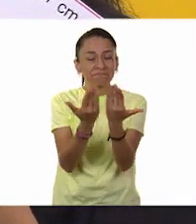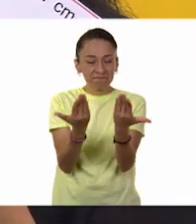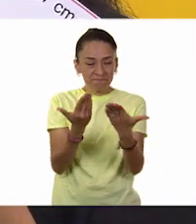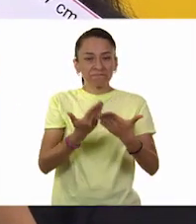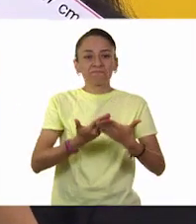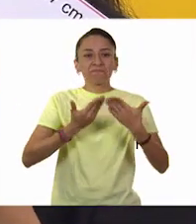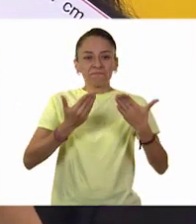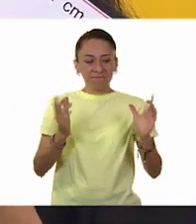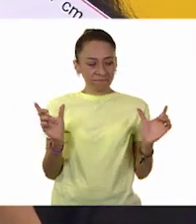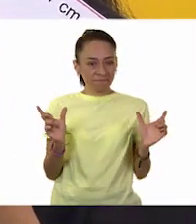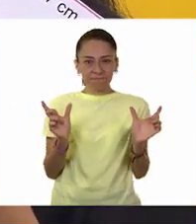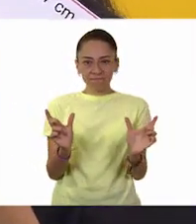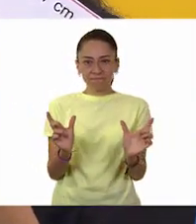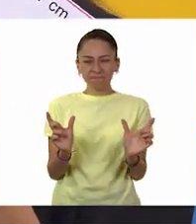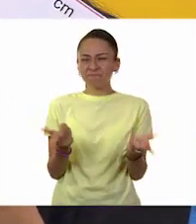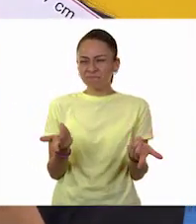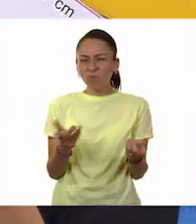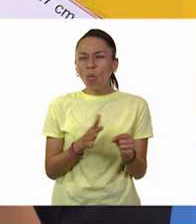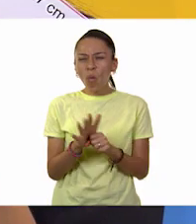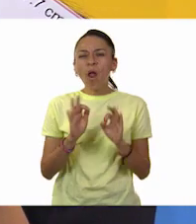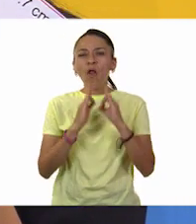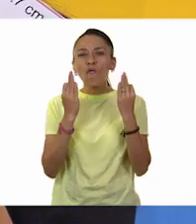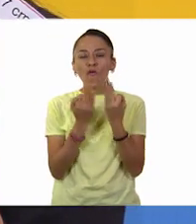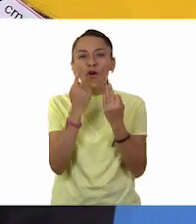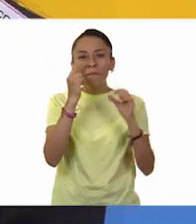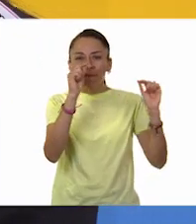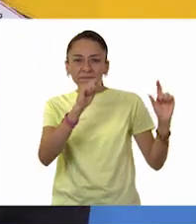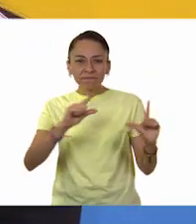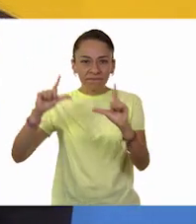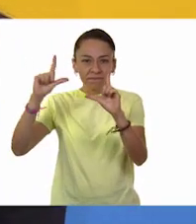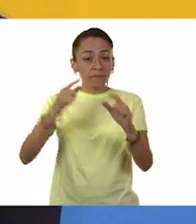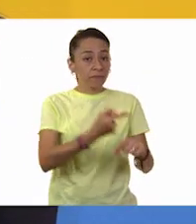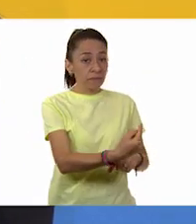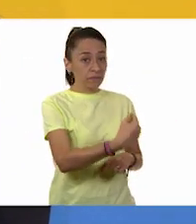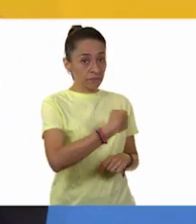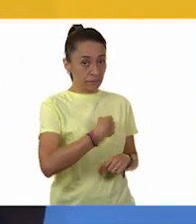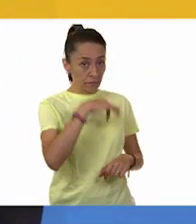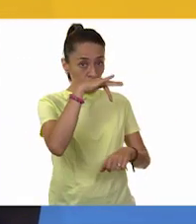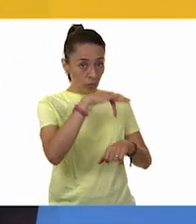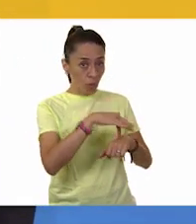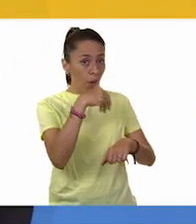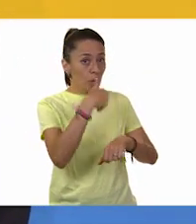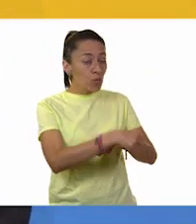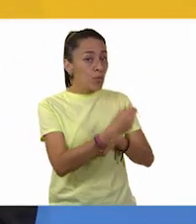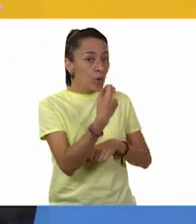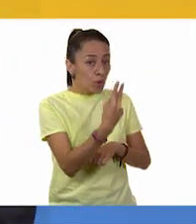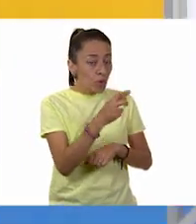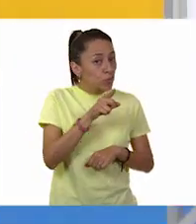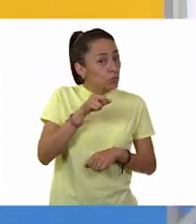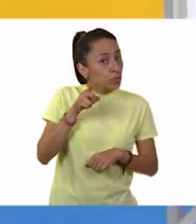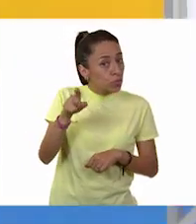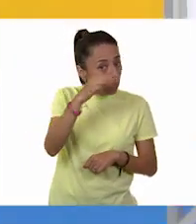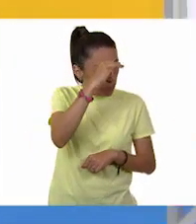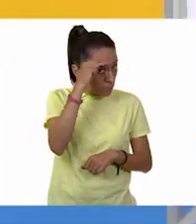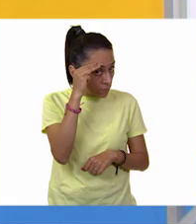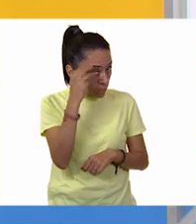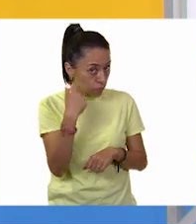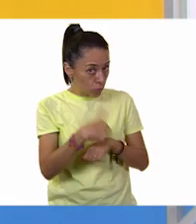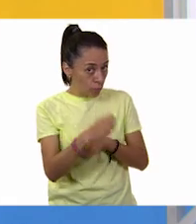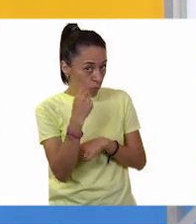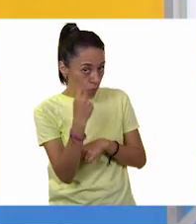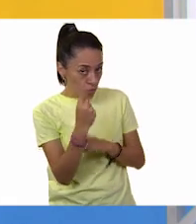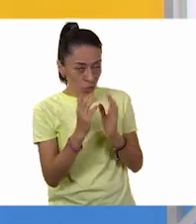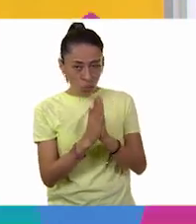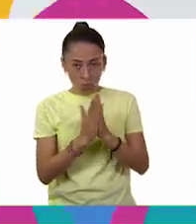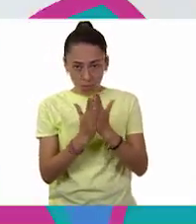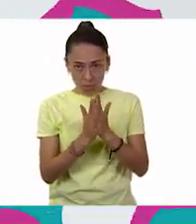que nos muestran en la imagen. Yo voy a formar la imagen 2 y tú, María, la imagen 1. En la imagen de su libro,